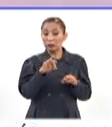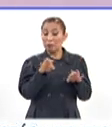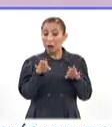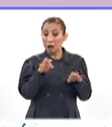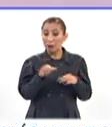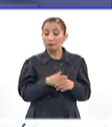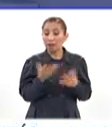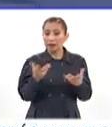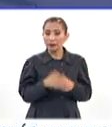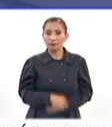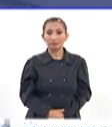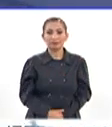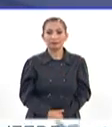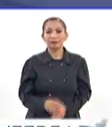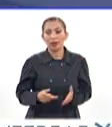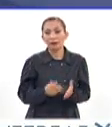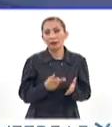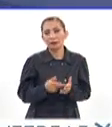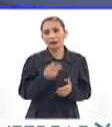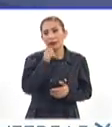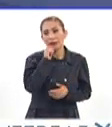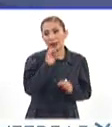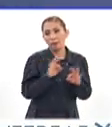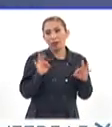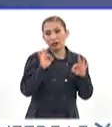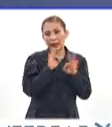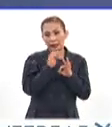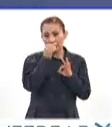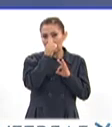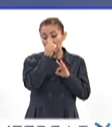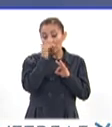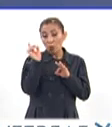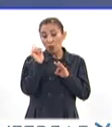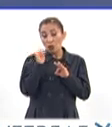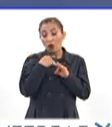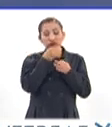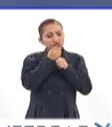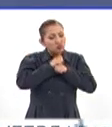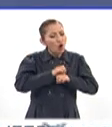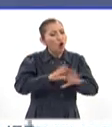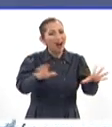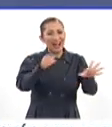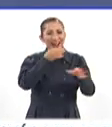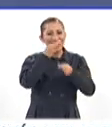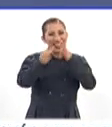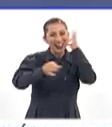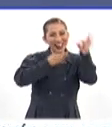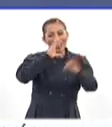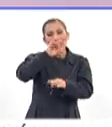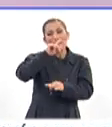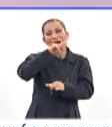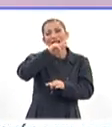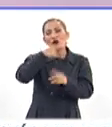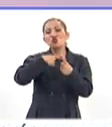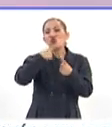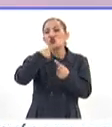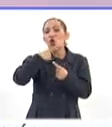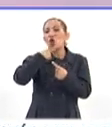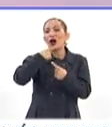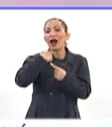este trabajo que hacen constantemente. Y también muy importante pues decir que cuando son las campañas de la Cruz